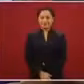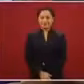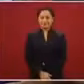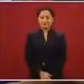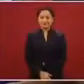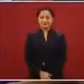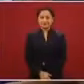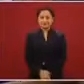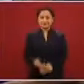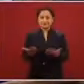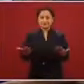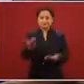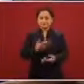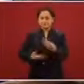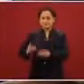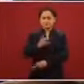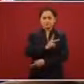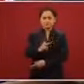¿cómo